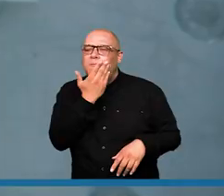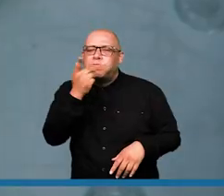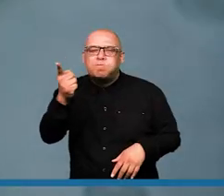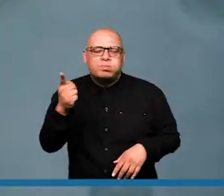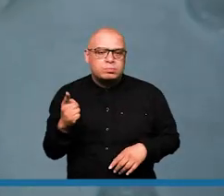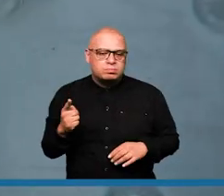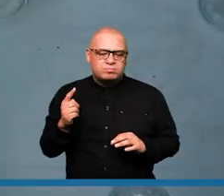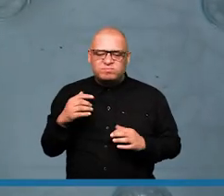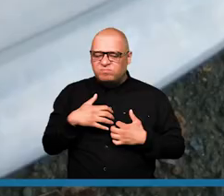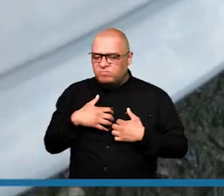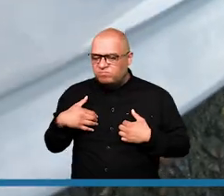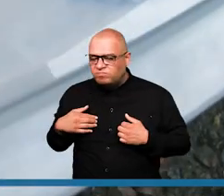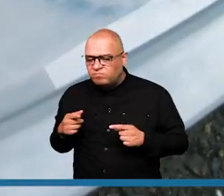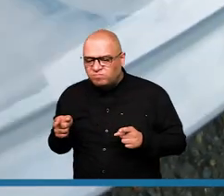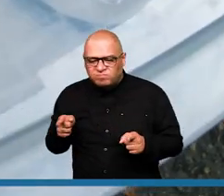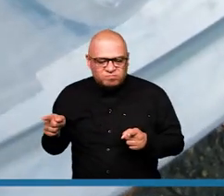natural.